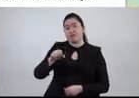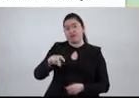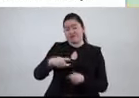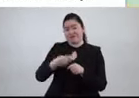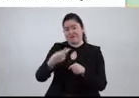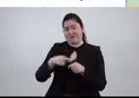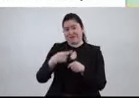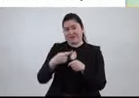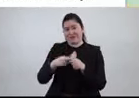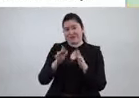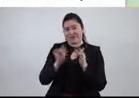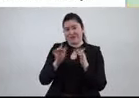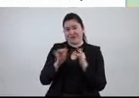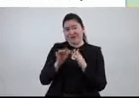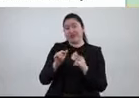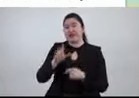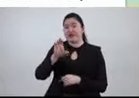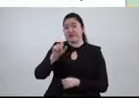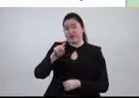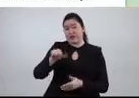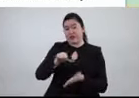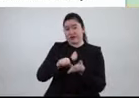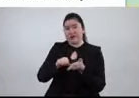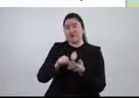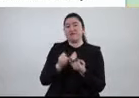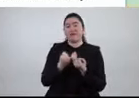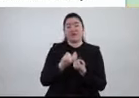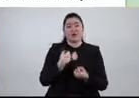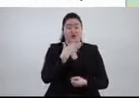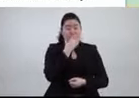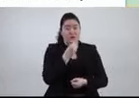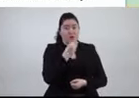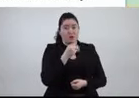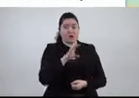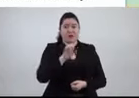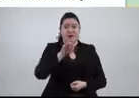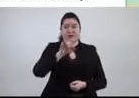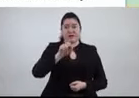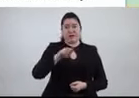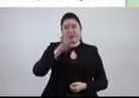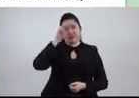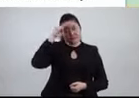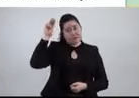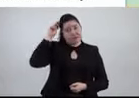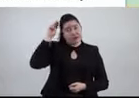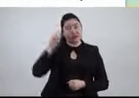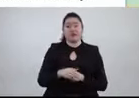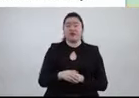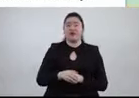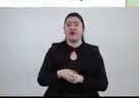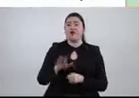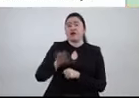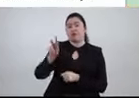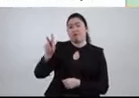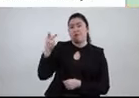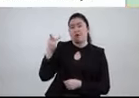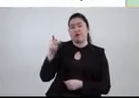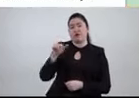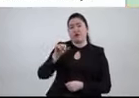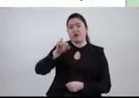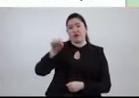el Centro de Estudios Navales en Ciencias de la Salud, Censis Marina, en Coyoacán, el Centro Cultural Jaime Torres Bodet, en el Instituto Politécnico Nacional,